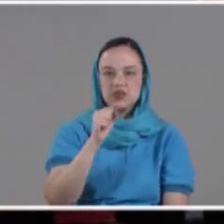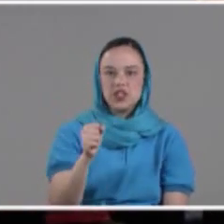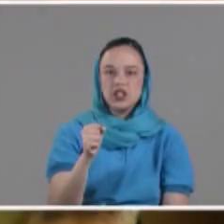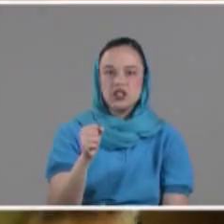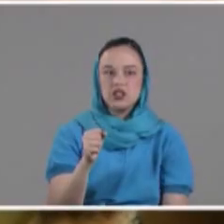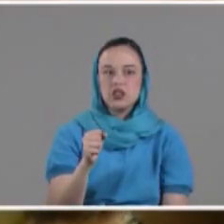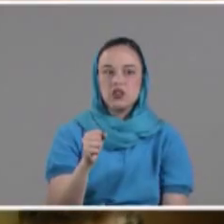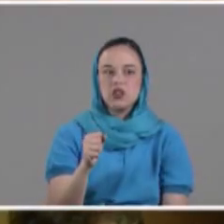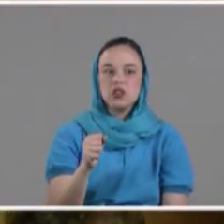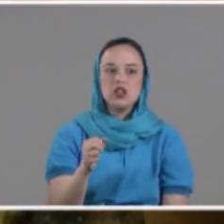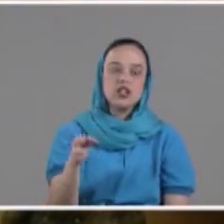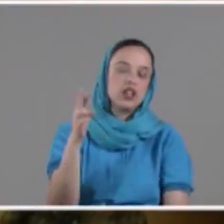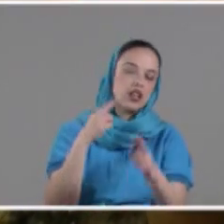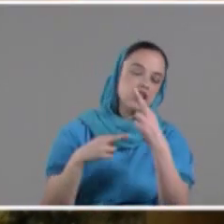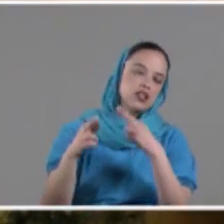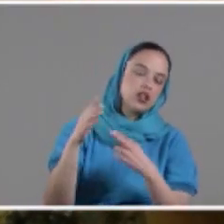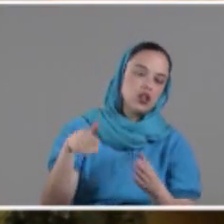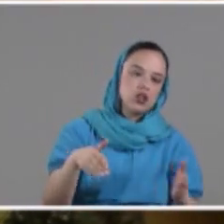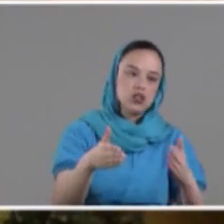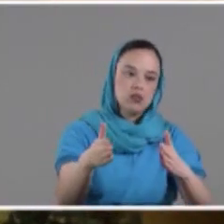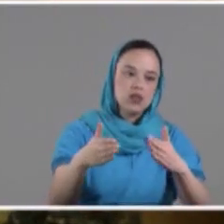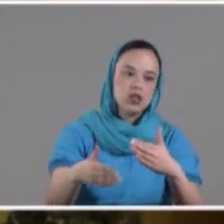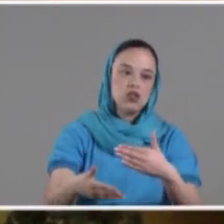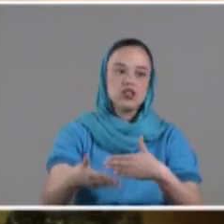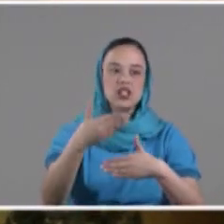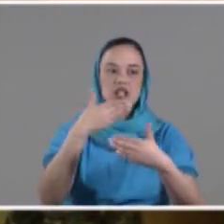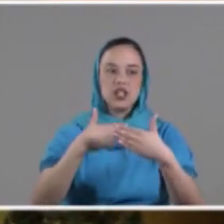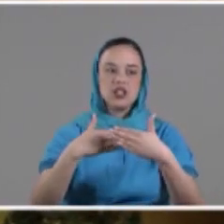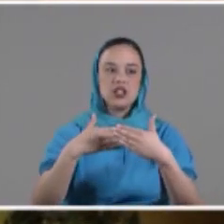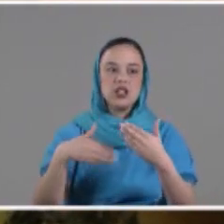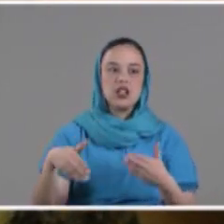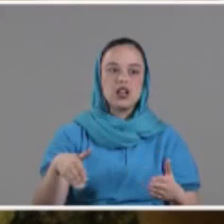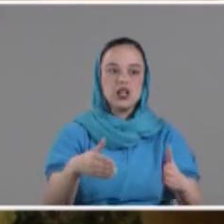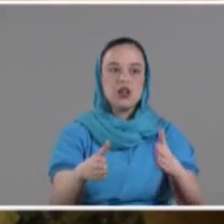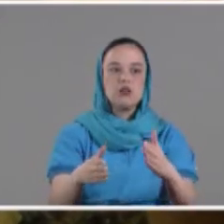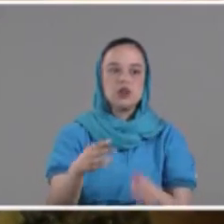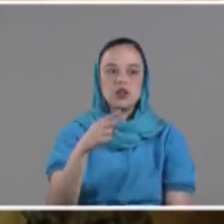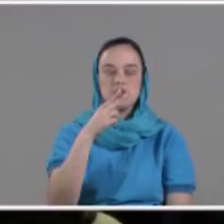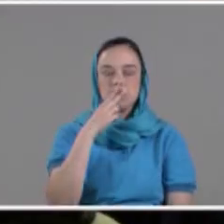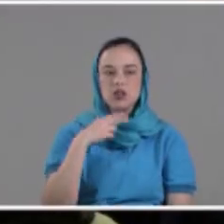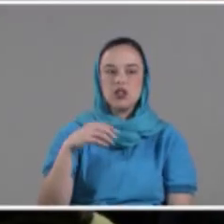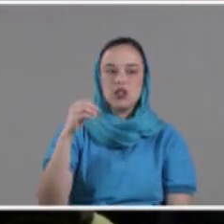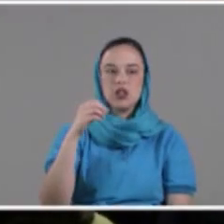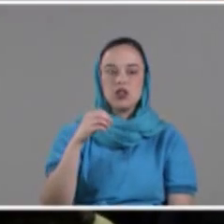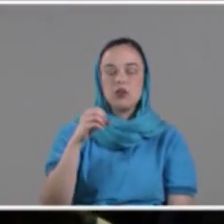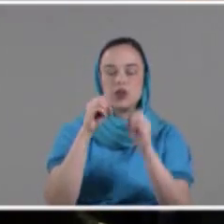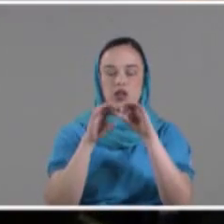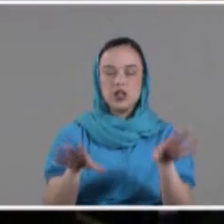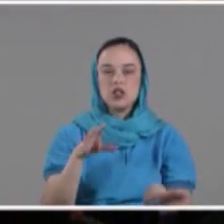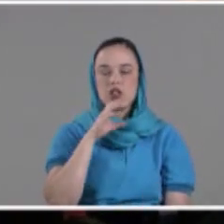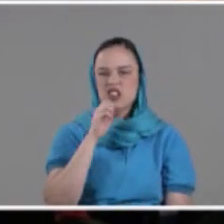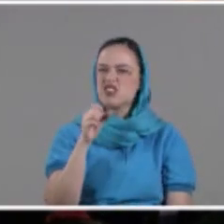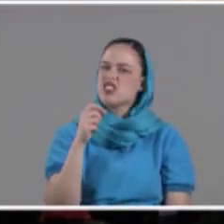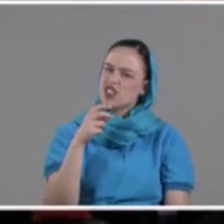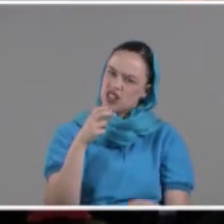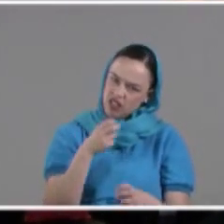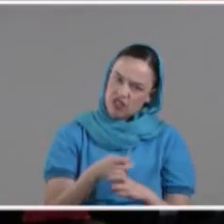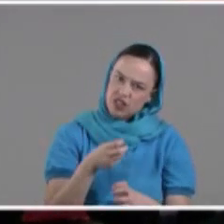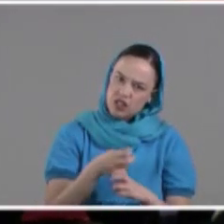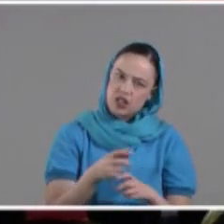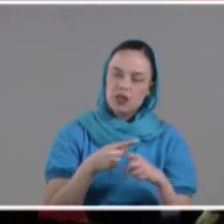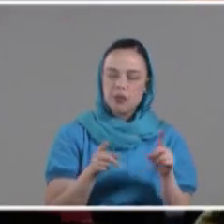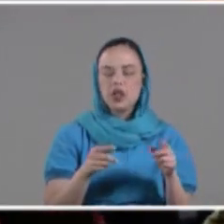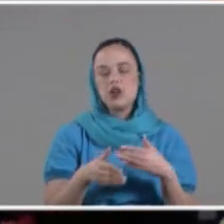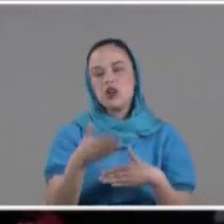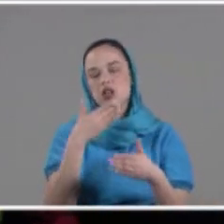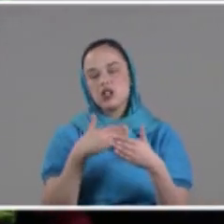volver a la senda antigua el camino de regreso del hijo pródigo muchas veces costoso Pero antes de